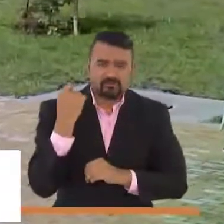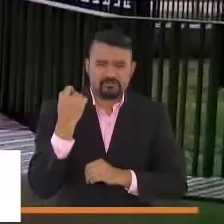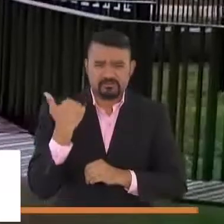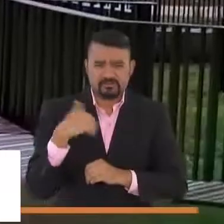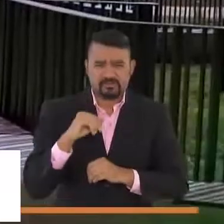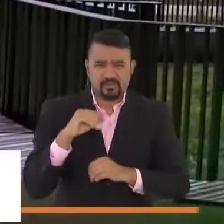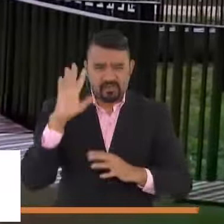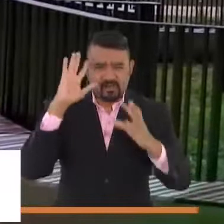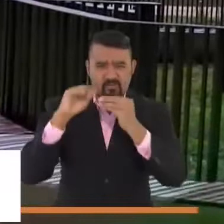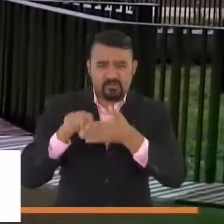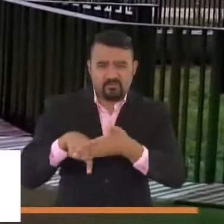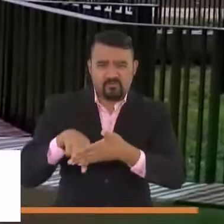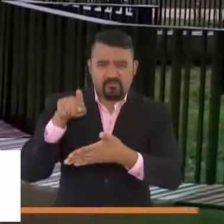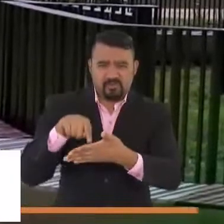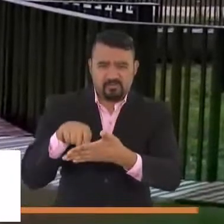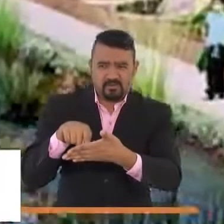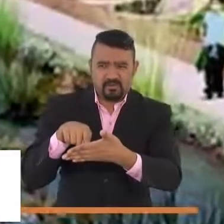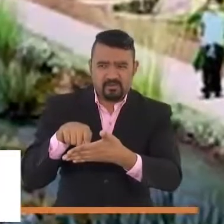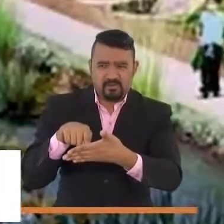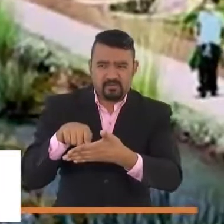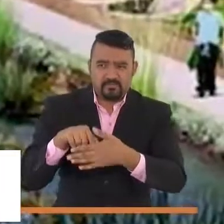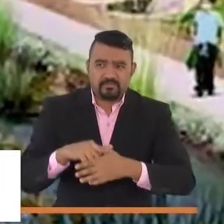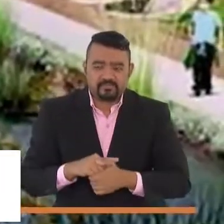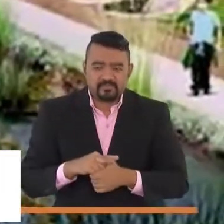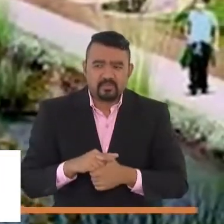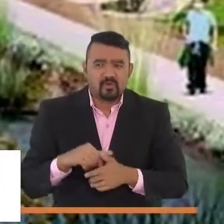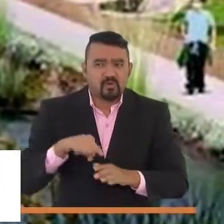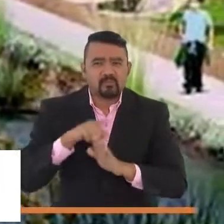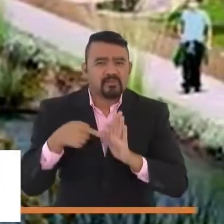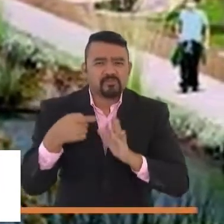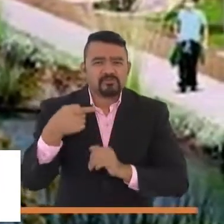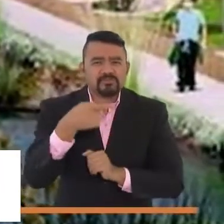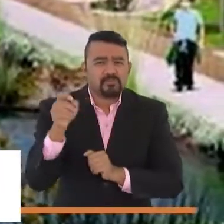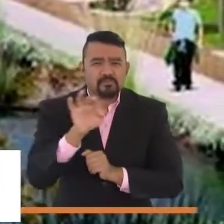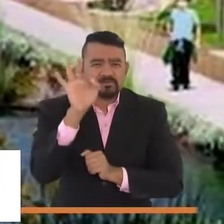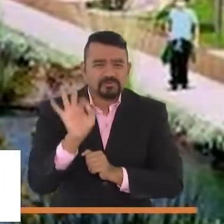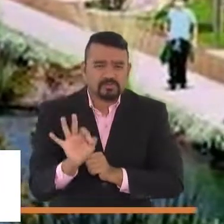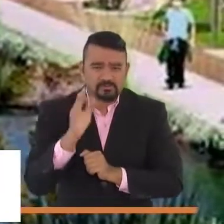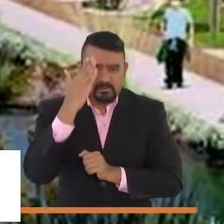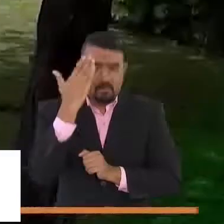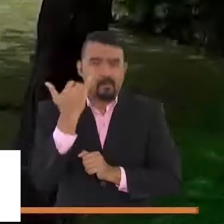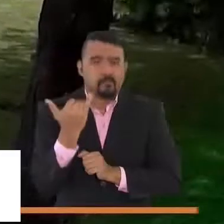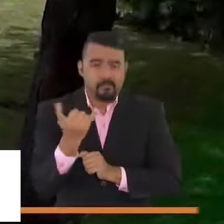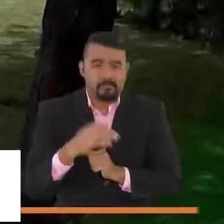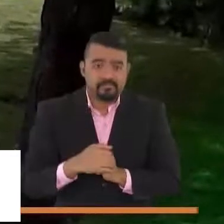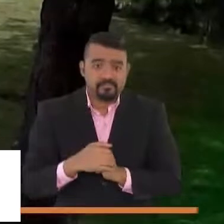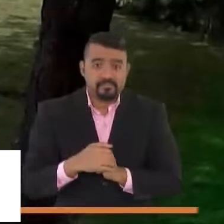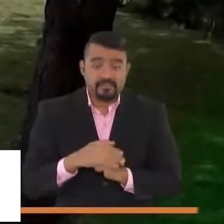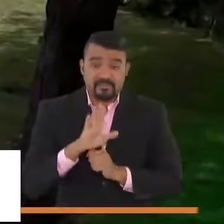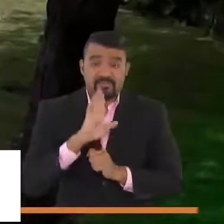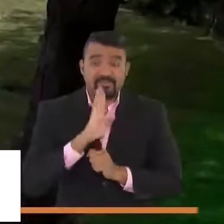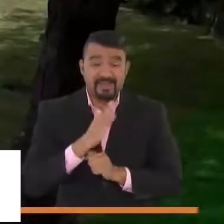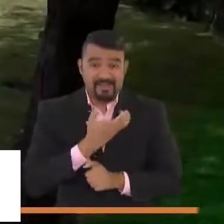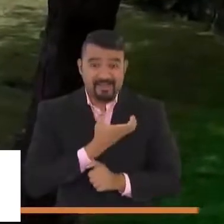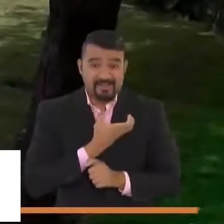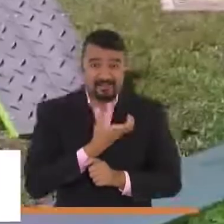El municipio va a financiar la interventoría, el 100% de la interventoría, y el área metropolitana va a financiar